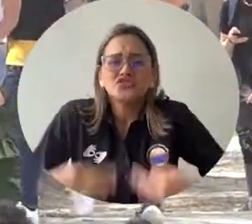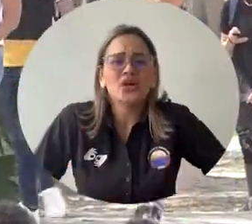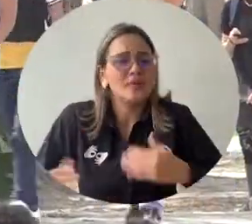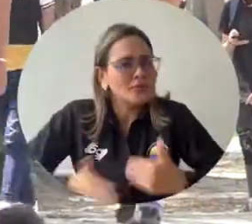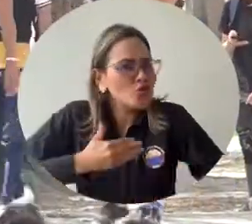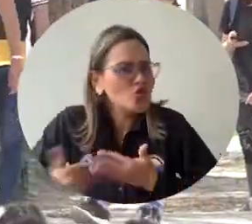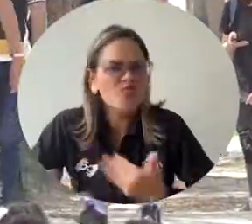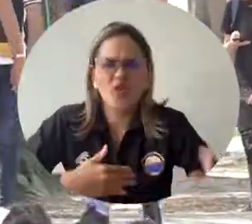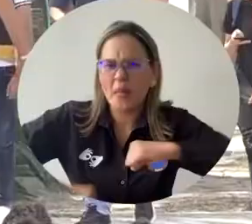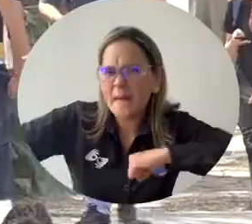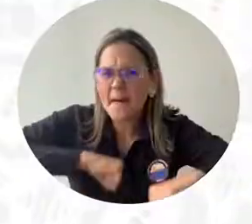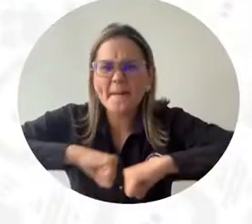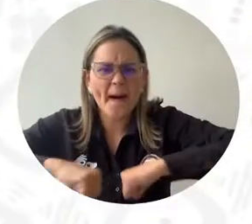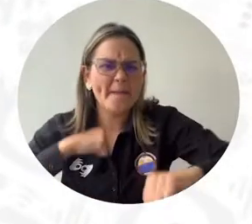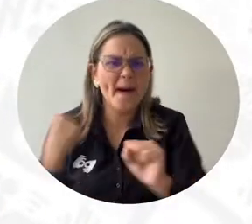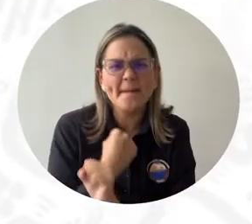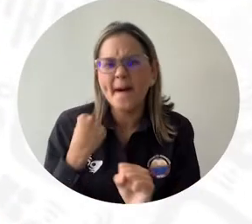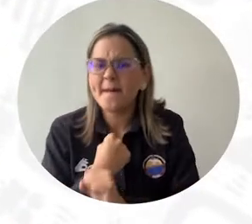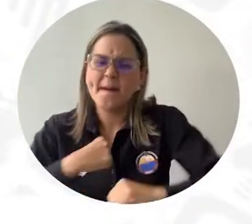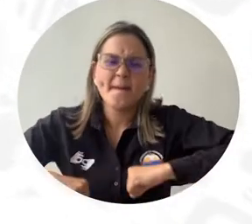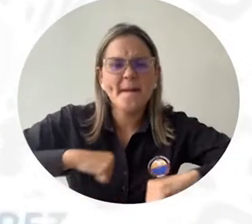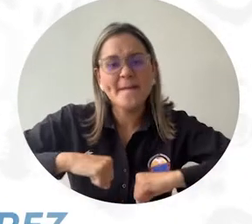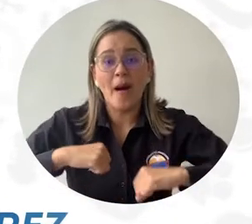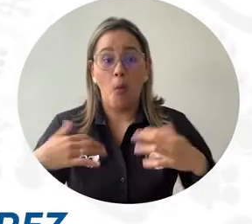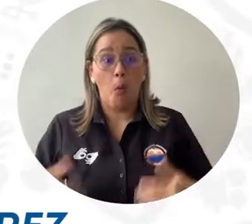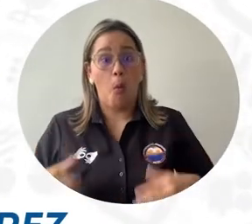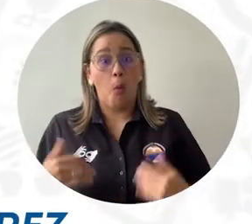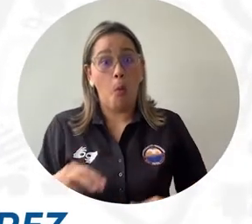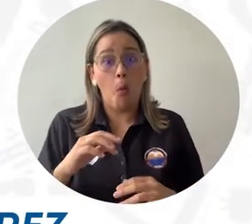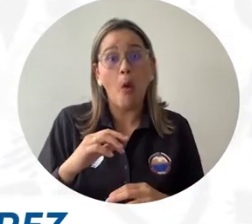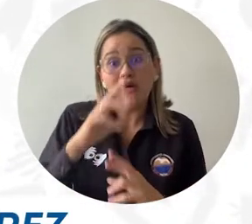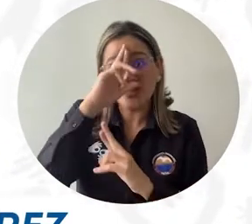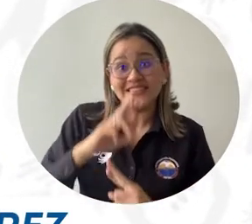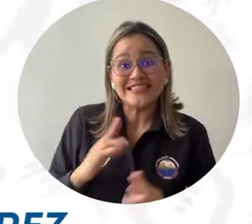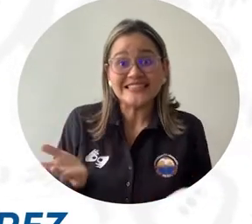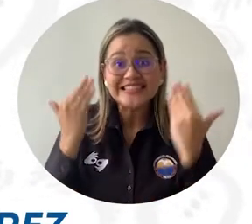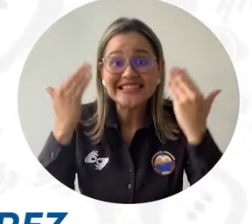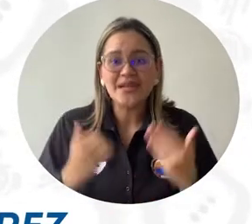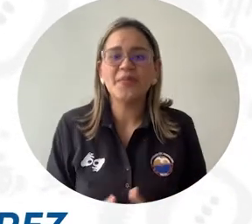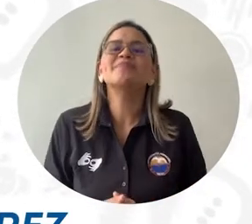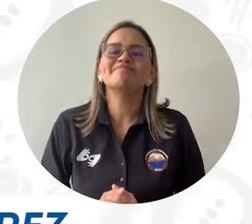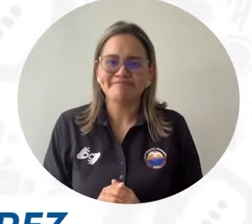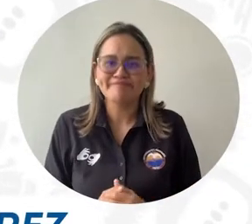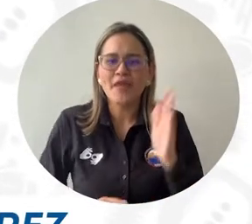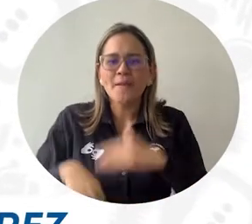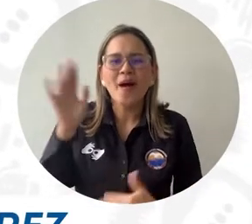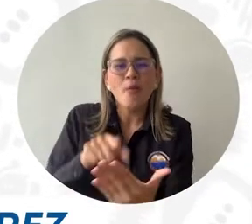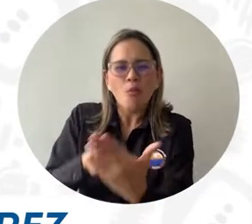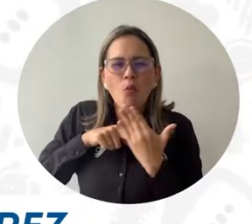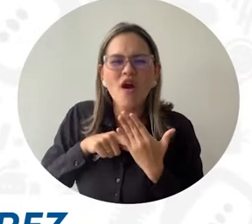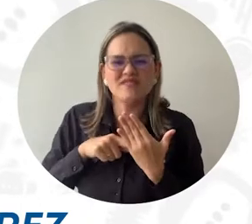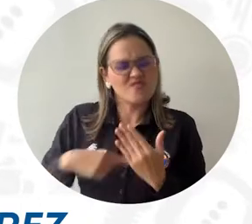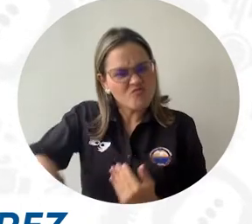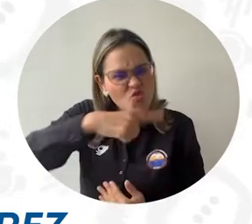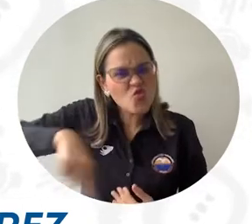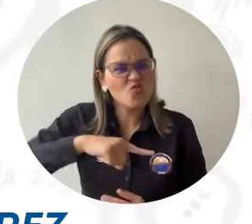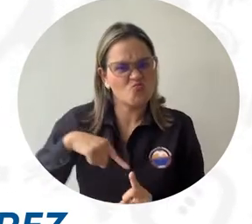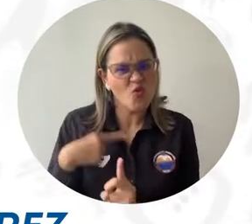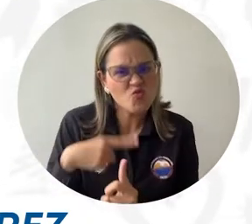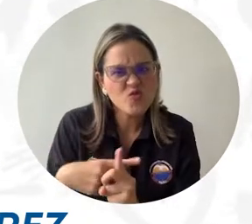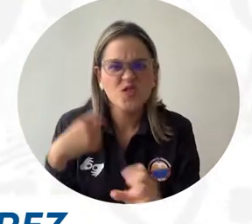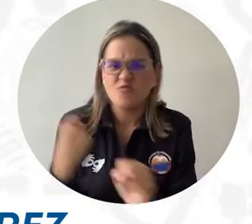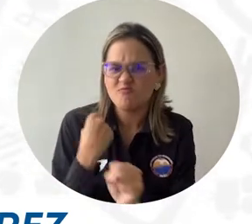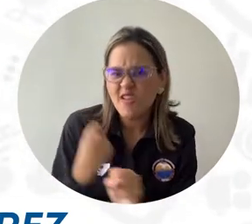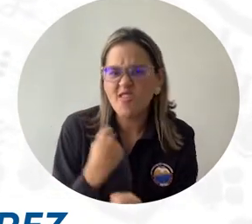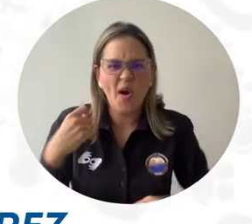mejor reconocimiento internacional. Es un evento muy importante que nos ayuda a sigamos trabajando desde el Consejo Superior a crear, a construir y